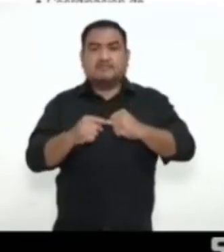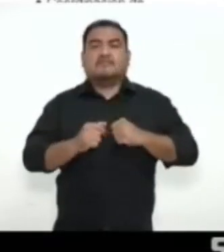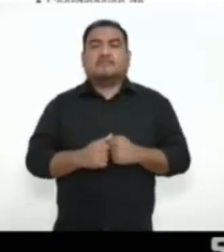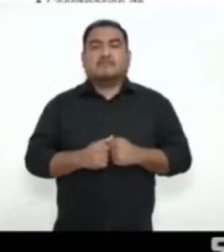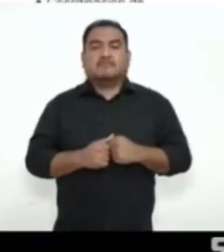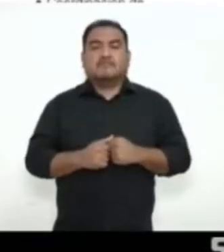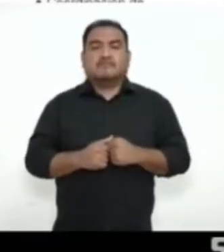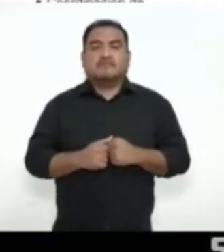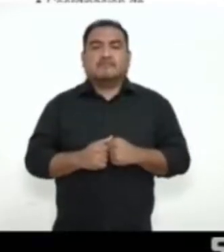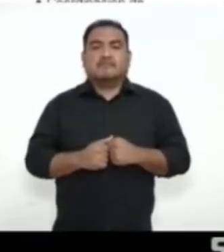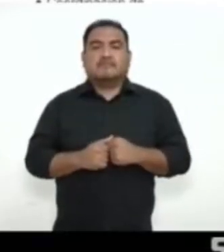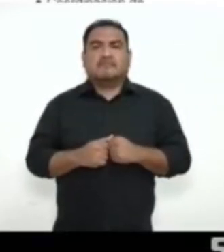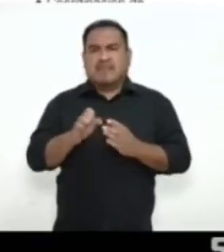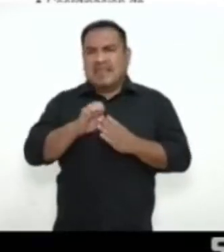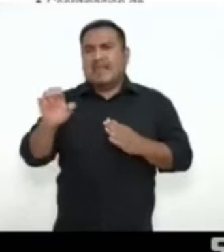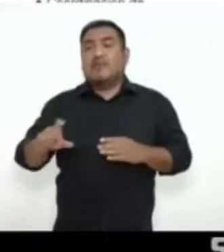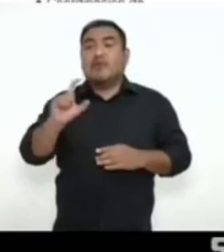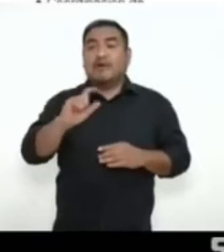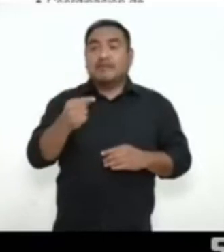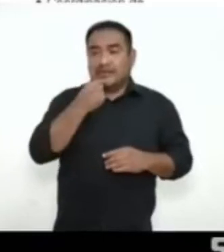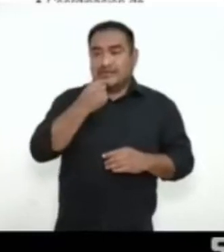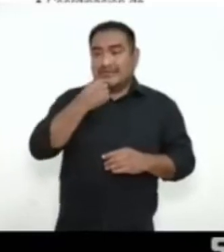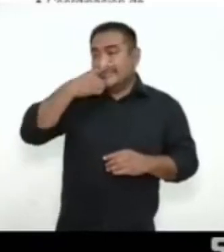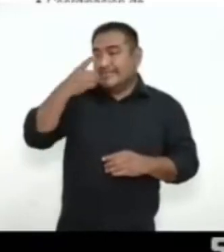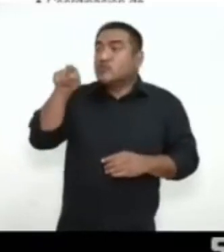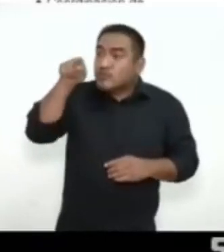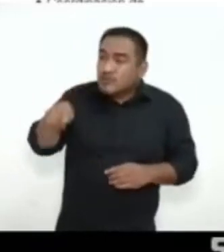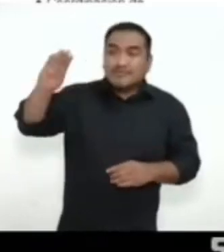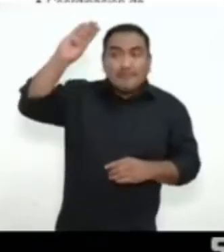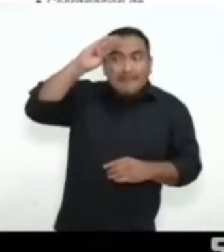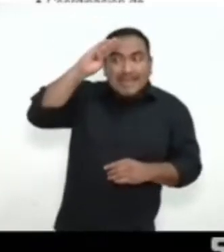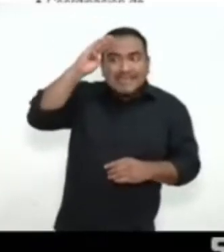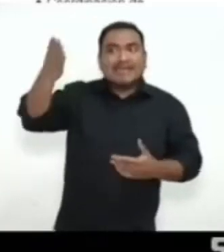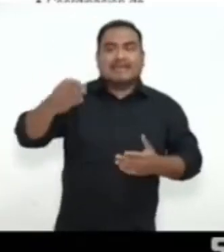Aquí, cuando les decimos a los niños, piensa,